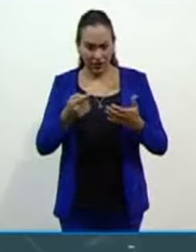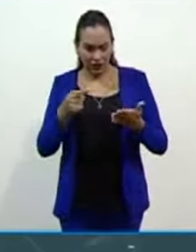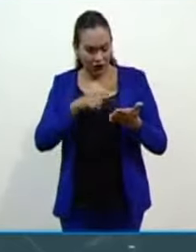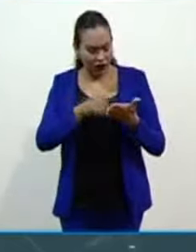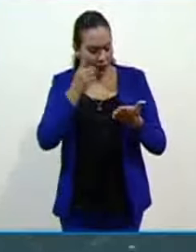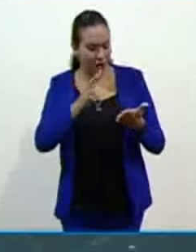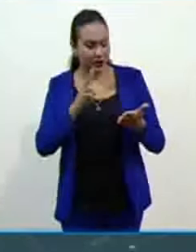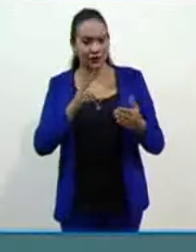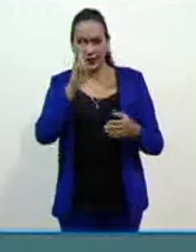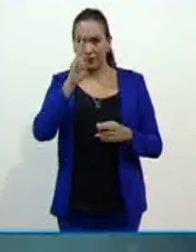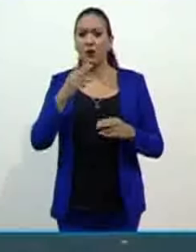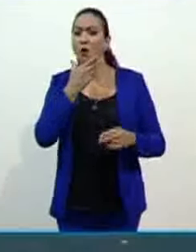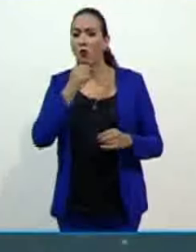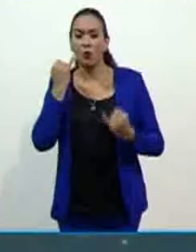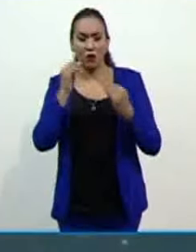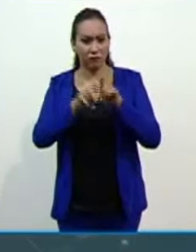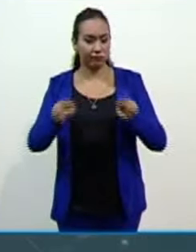paridad.